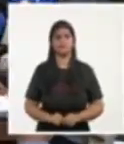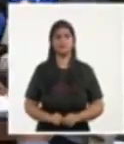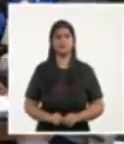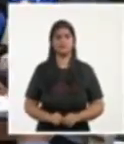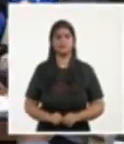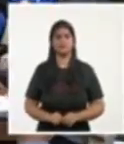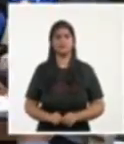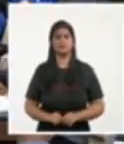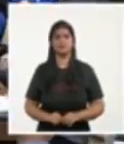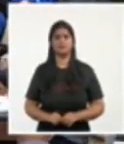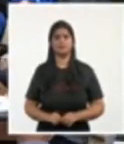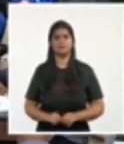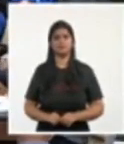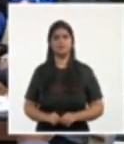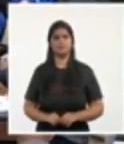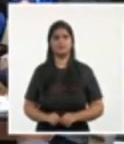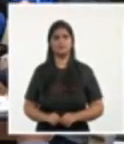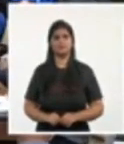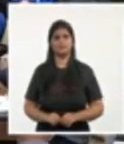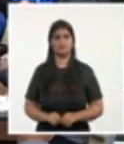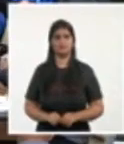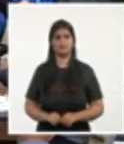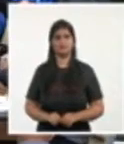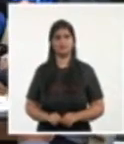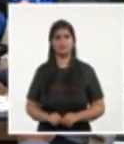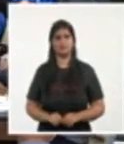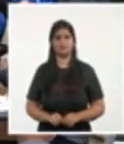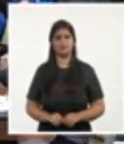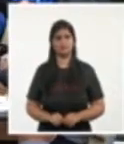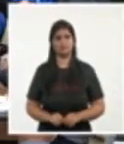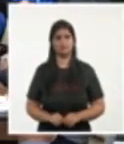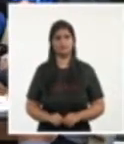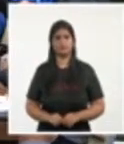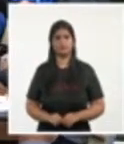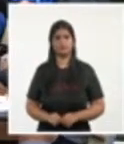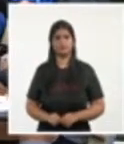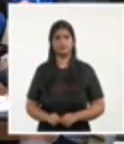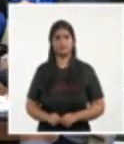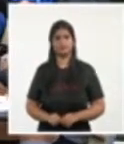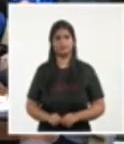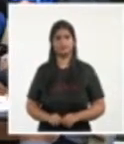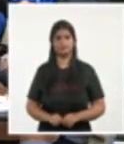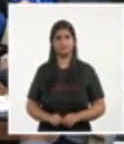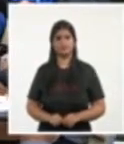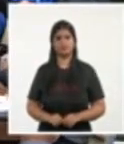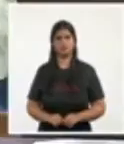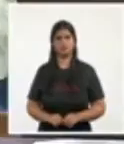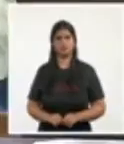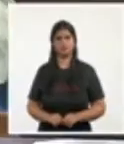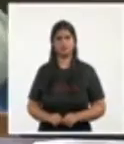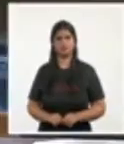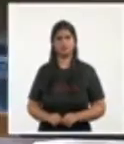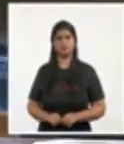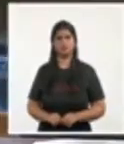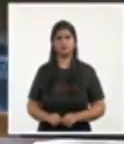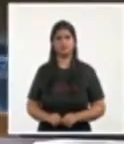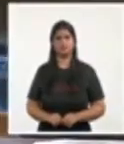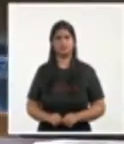que además hemos incorporado a esta provincia, a veces hablamos de la solidaridad